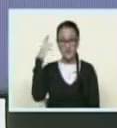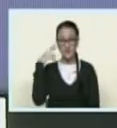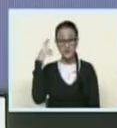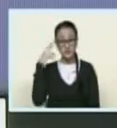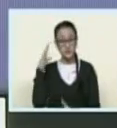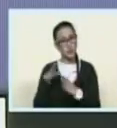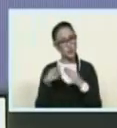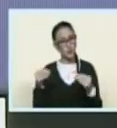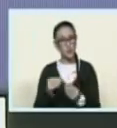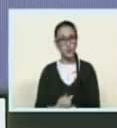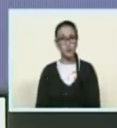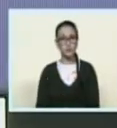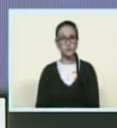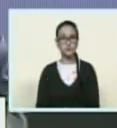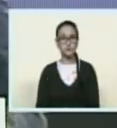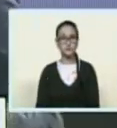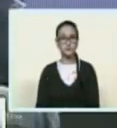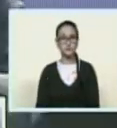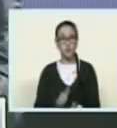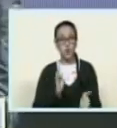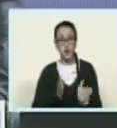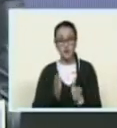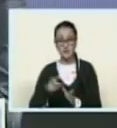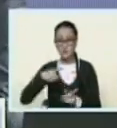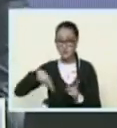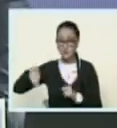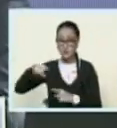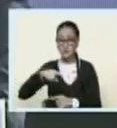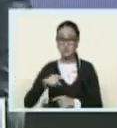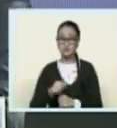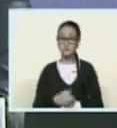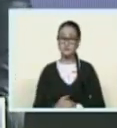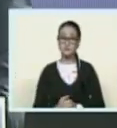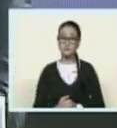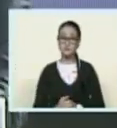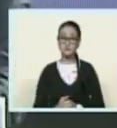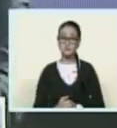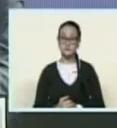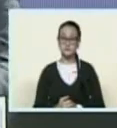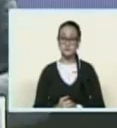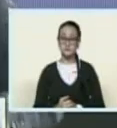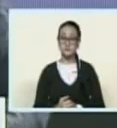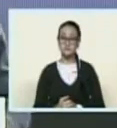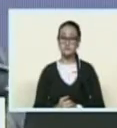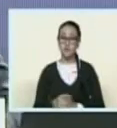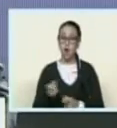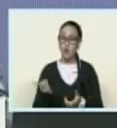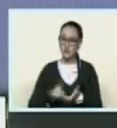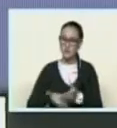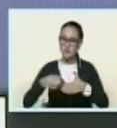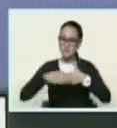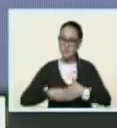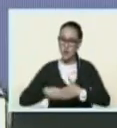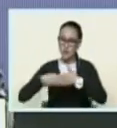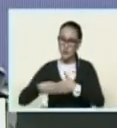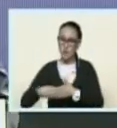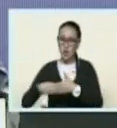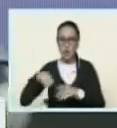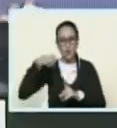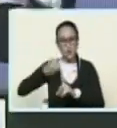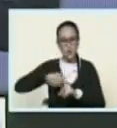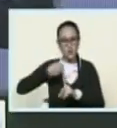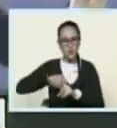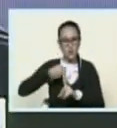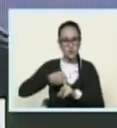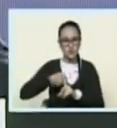reflexionemos también, reorganicémonos e inmediatamente presentémonos de nuevo en el campo de